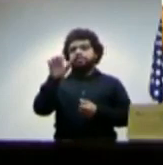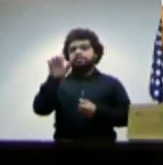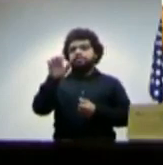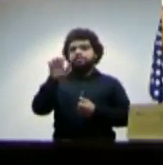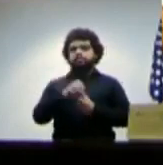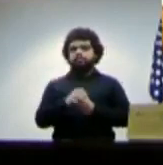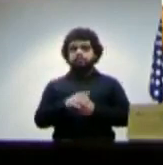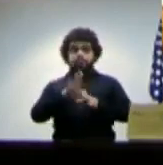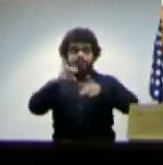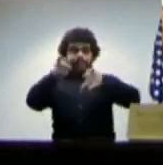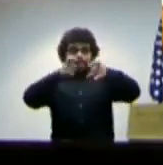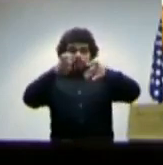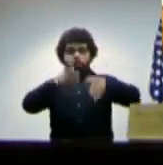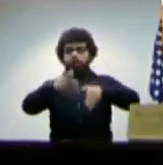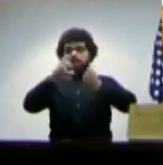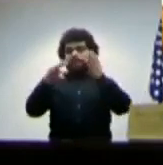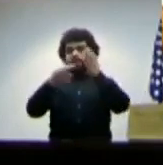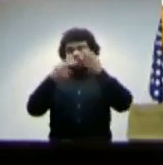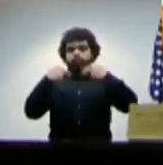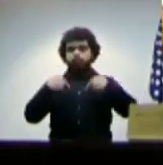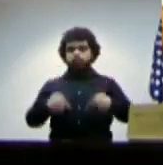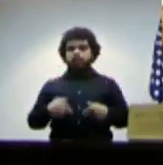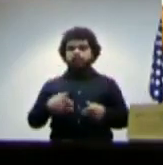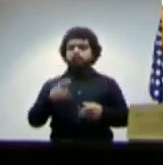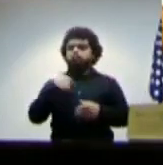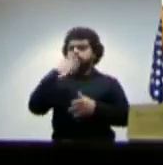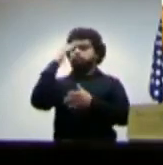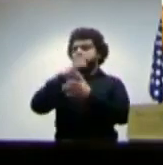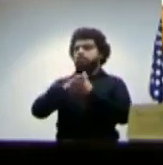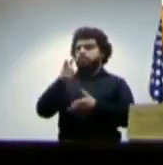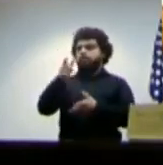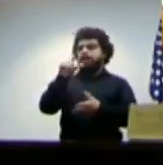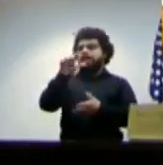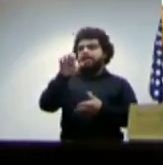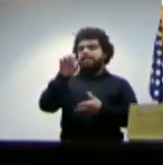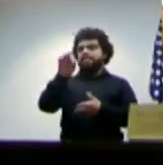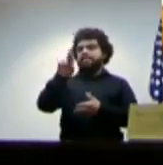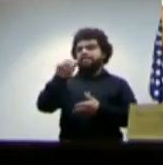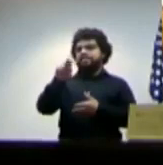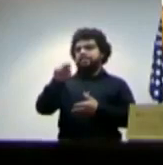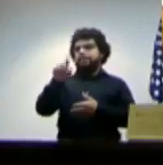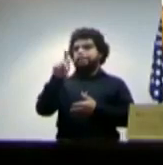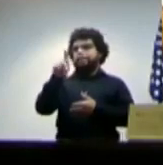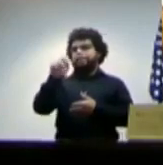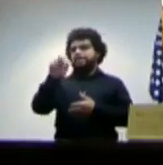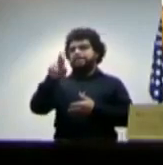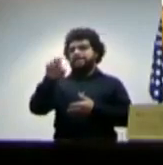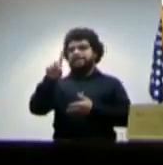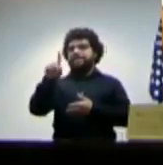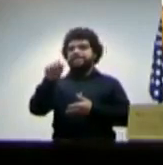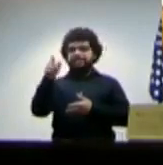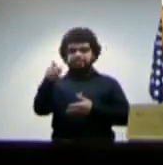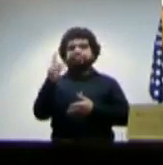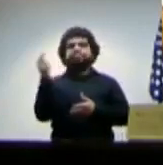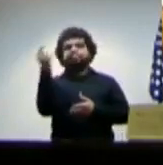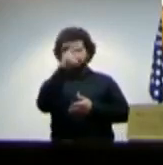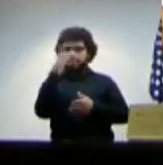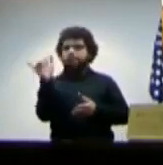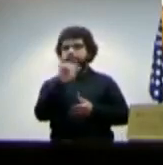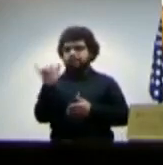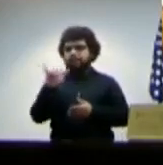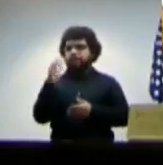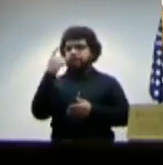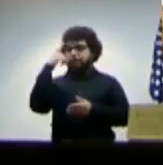la directora de Recursos Humanos de la Autoridad, entiendo que el ingeniero Fran Paredes estará allí, para responder sobre los expedientes de